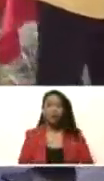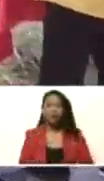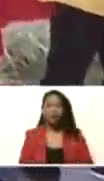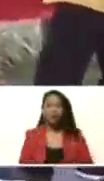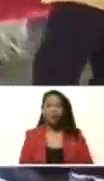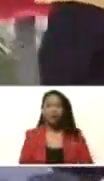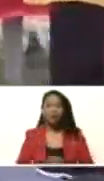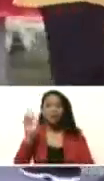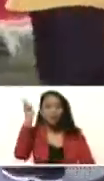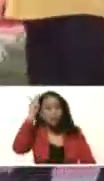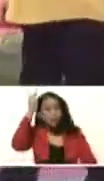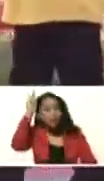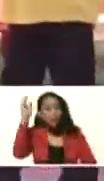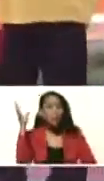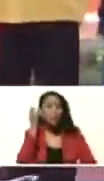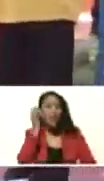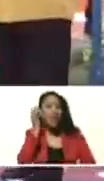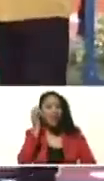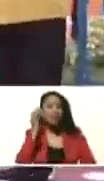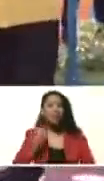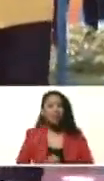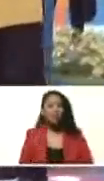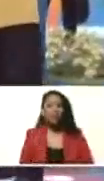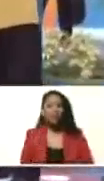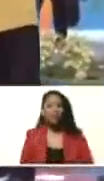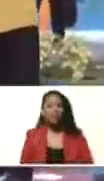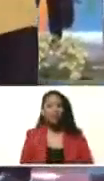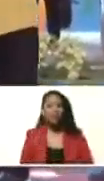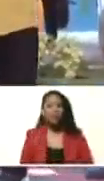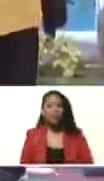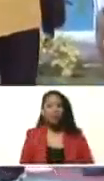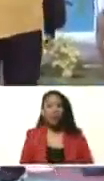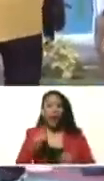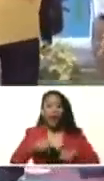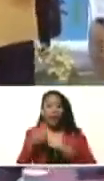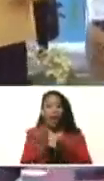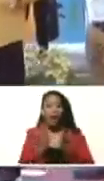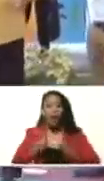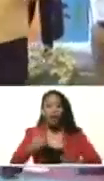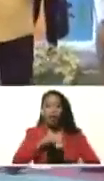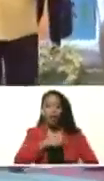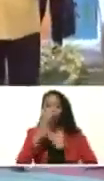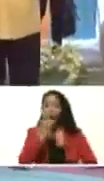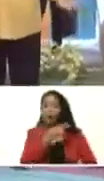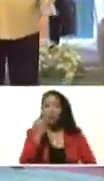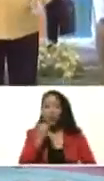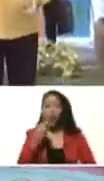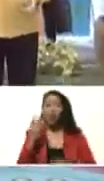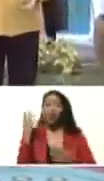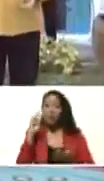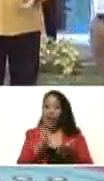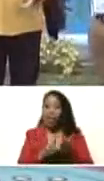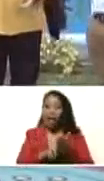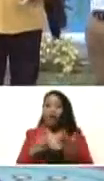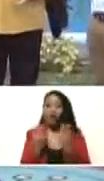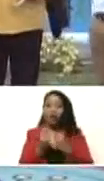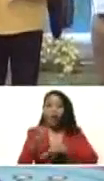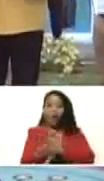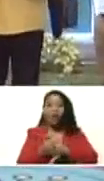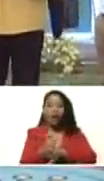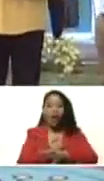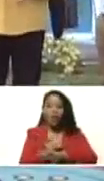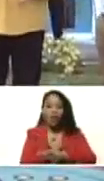Cacica Urquía, unidad educativa. Bueno, esta escuela nos comprometimos, ¿verdad? Con el gobernador